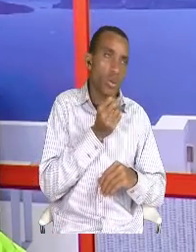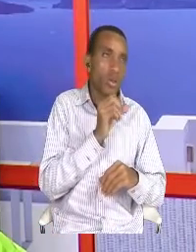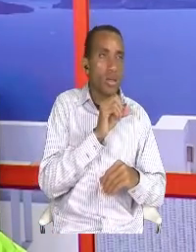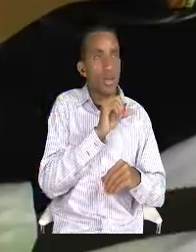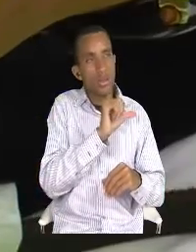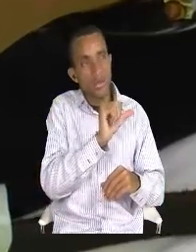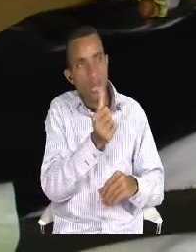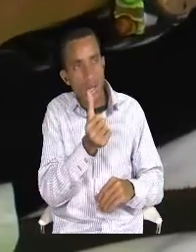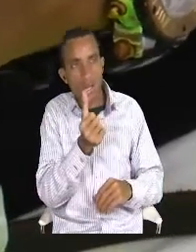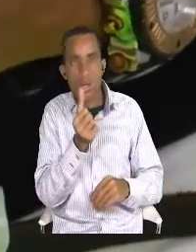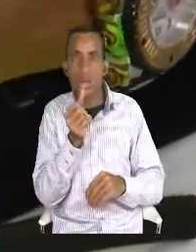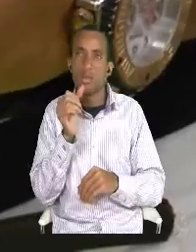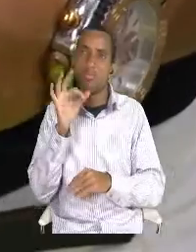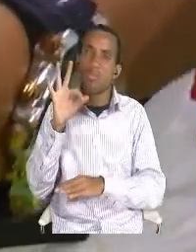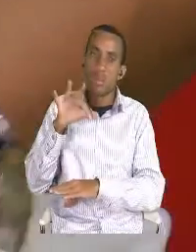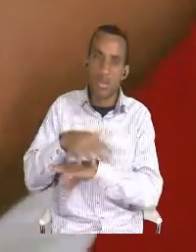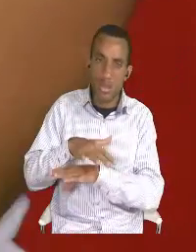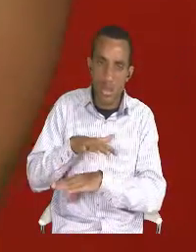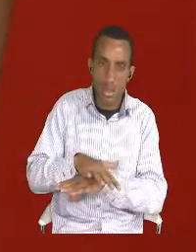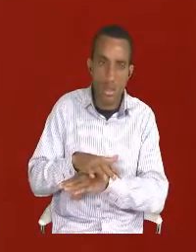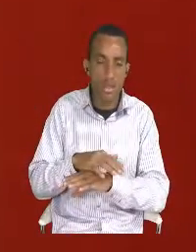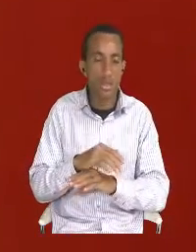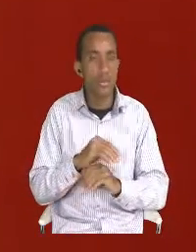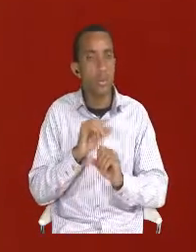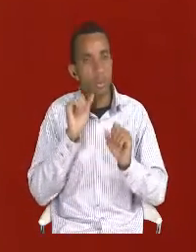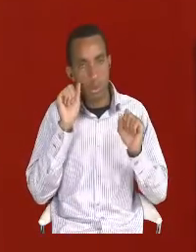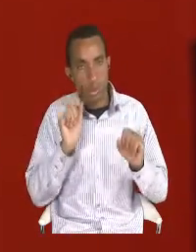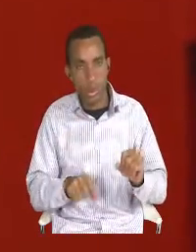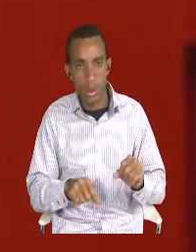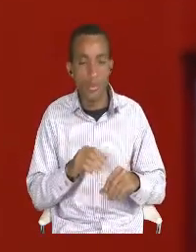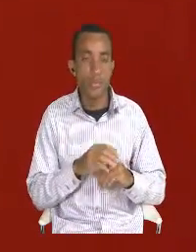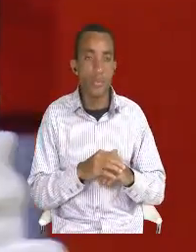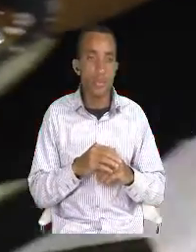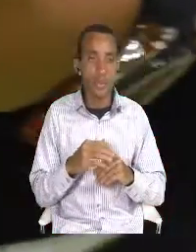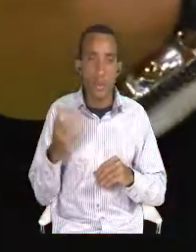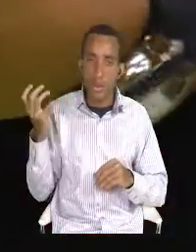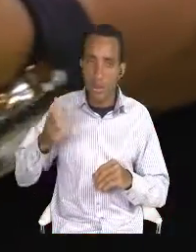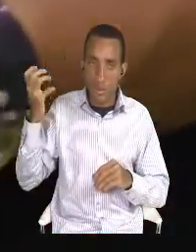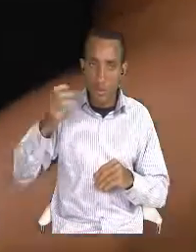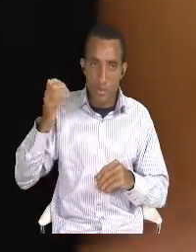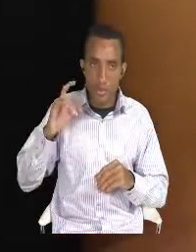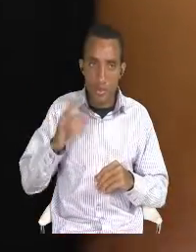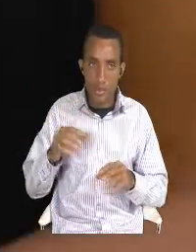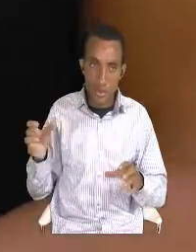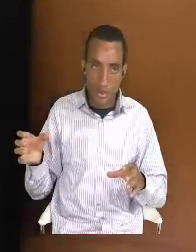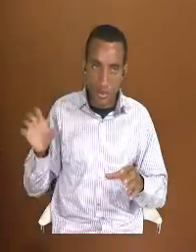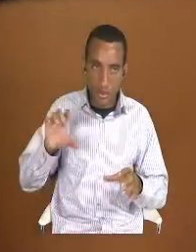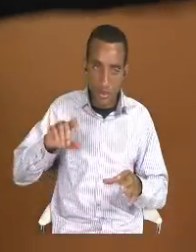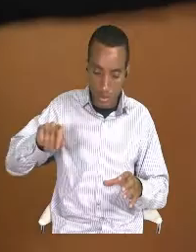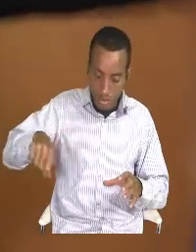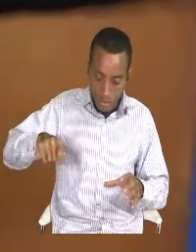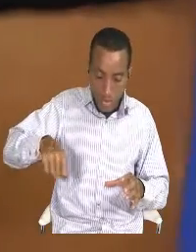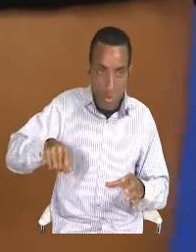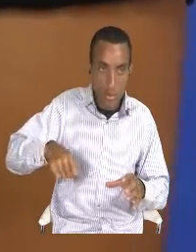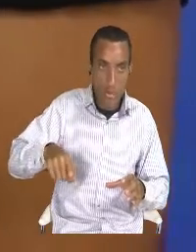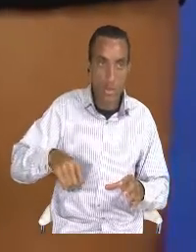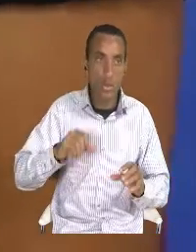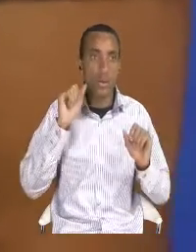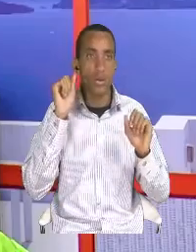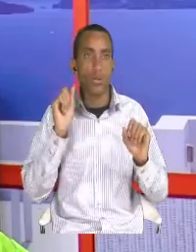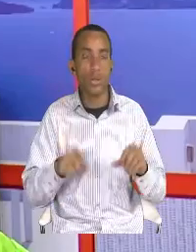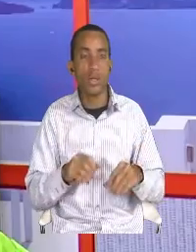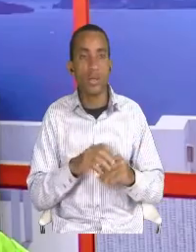tarde, ¿sí? Igual el yogur tiene múltiples funciones. Tú puedes preparar un smoothie con yogur griego. Puedes hacer unos